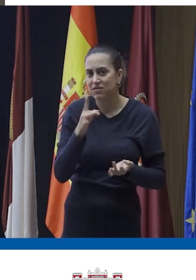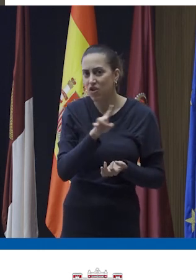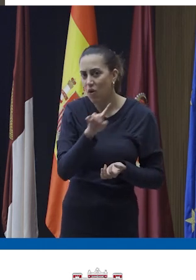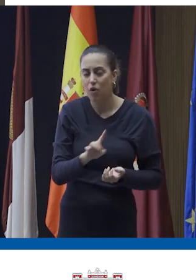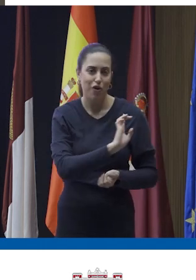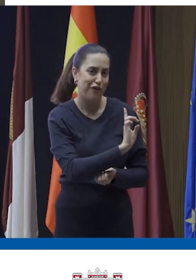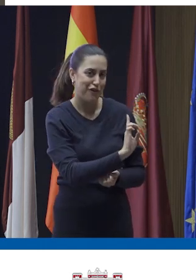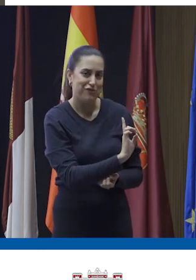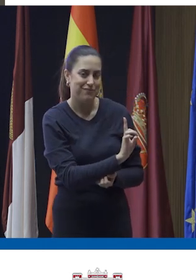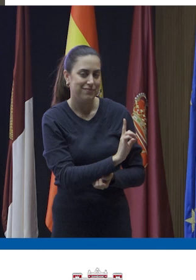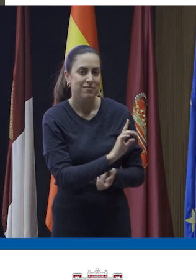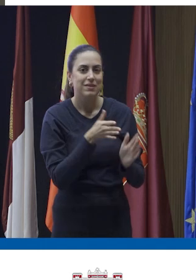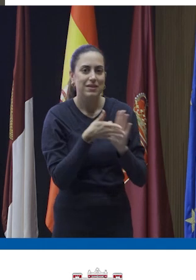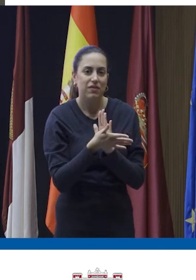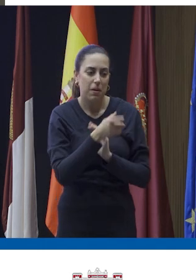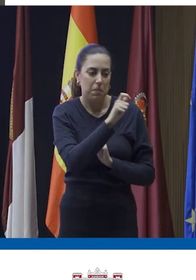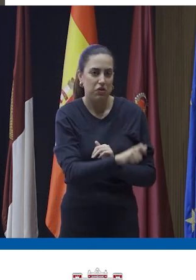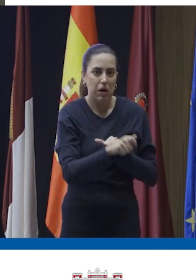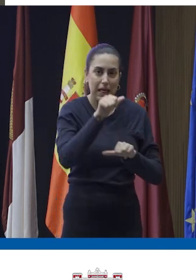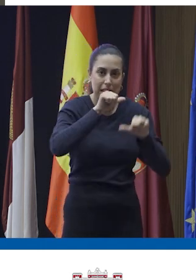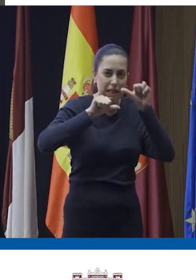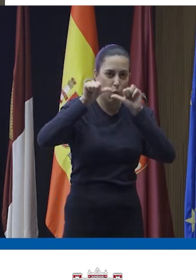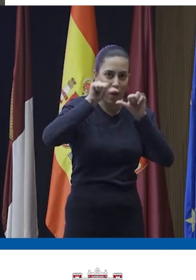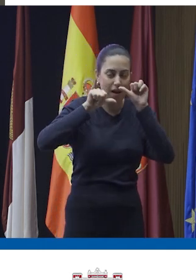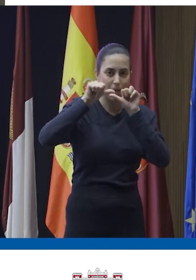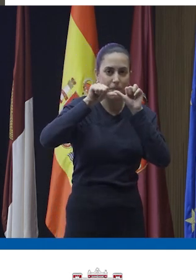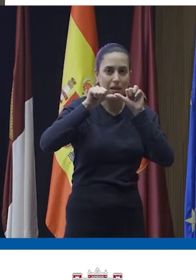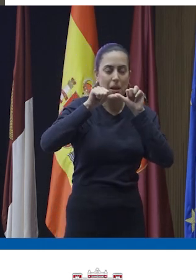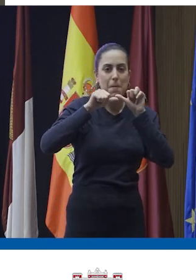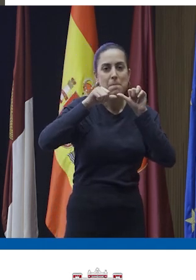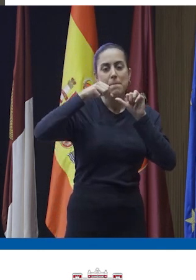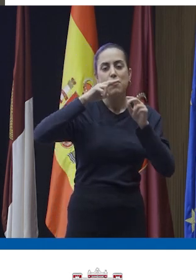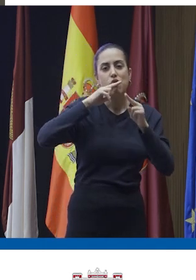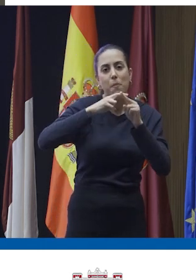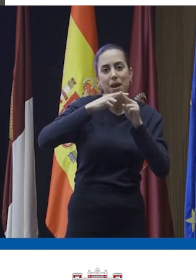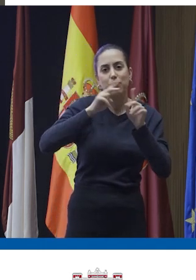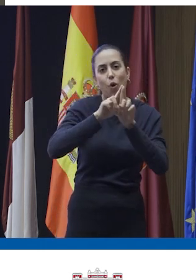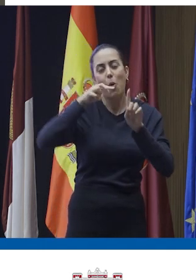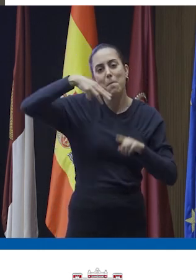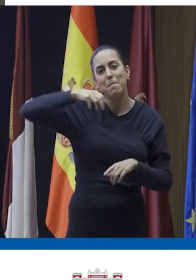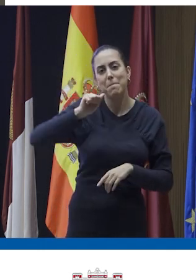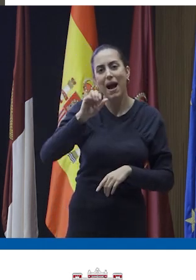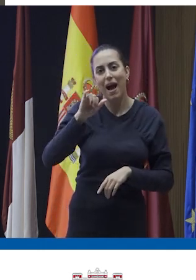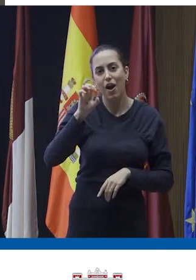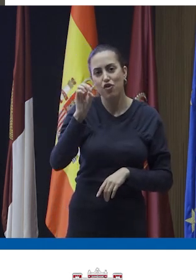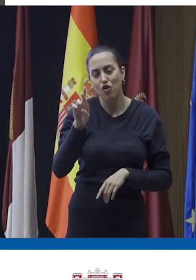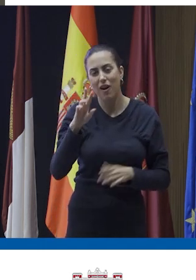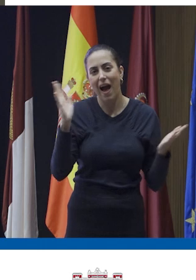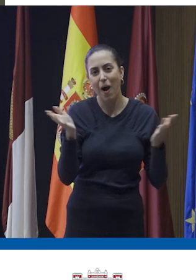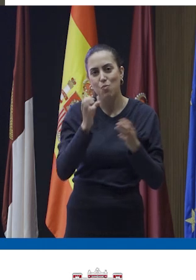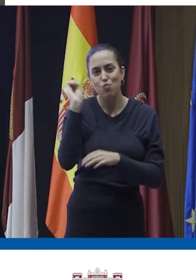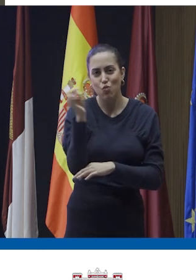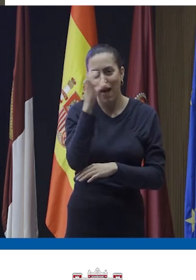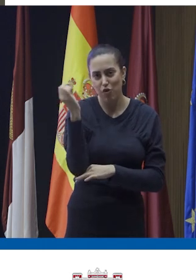paciente se realiza una cirugía, lo que llamamos una cirugía mayor ambulatoria. Esto es que el paciente se opera